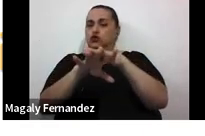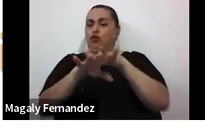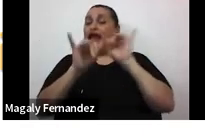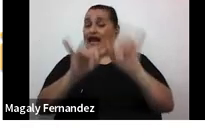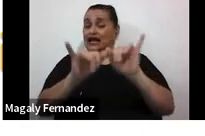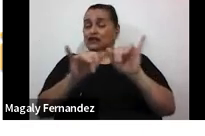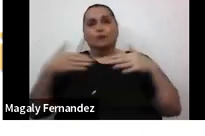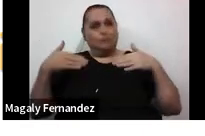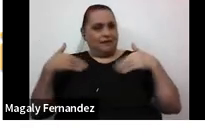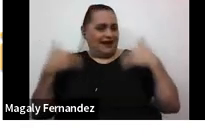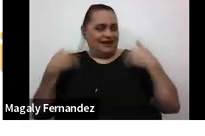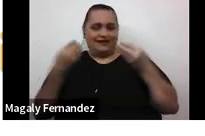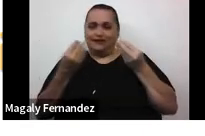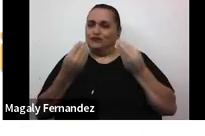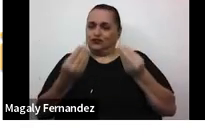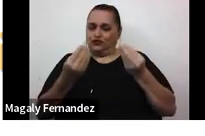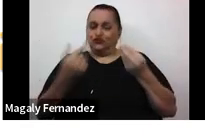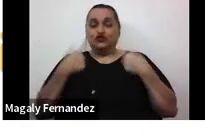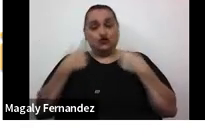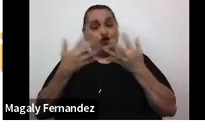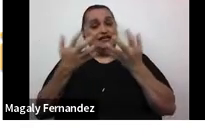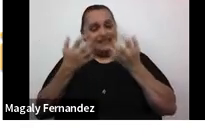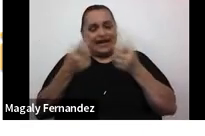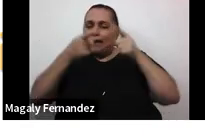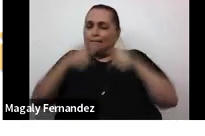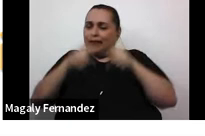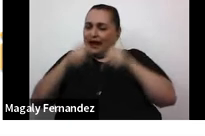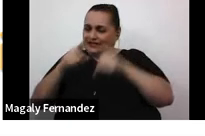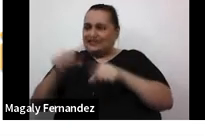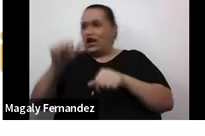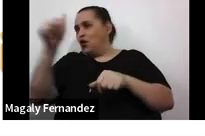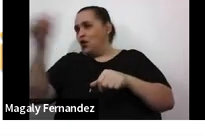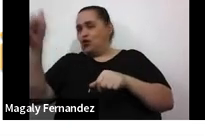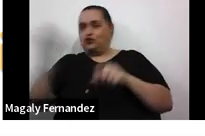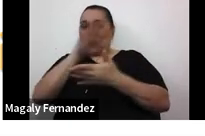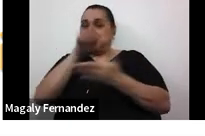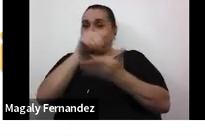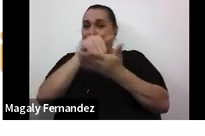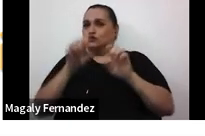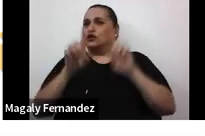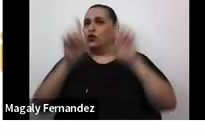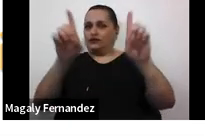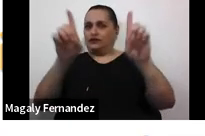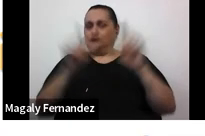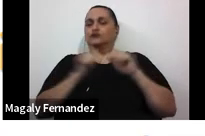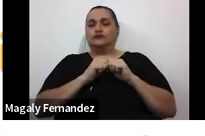es algo que me alegre que yo quisiera que pasara en el resto de los centros educativos no